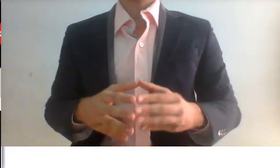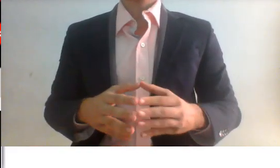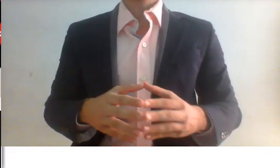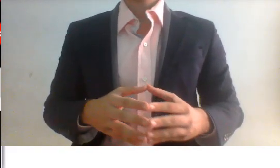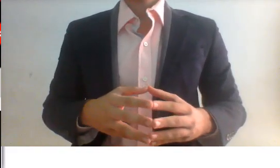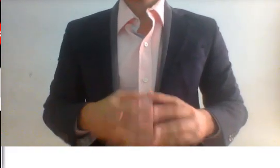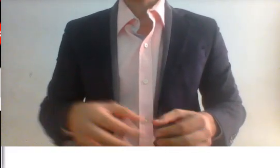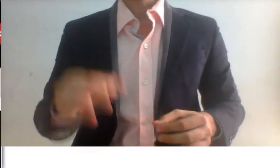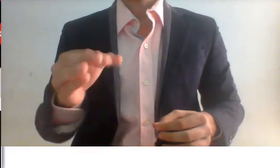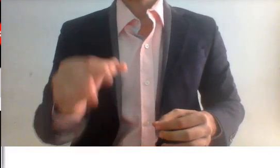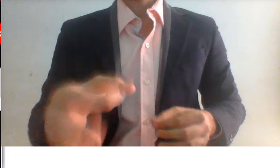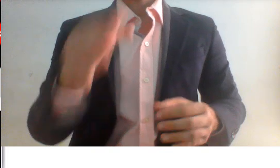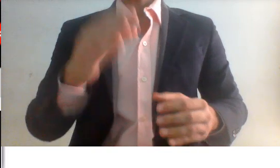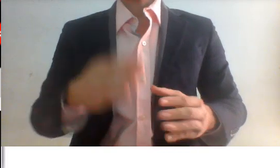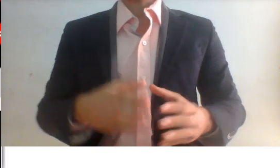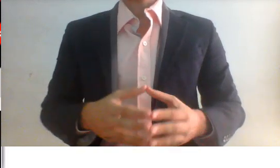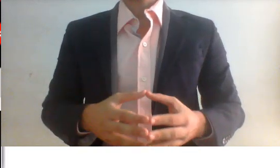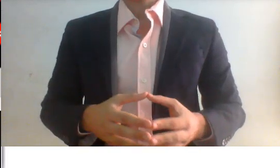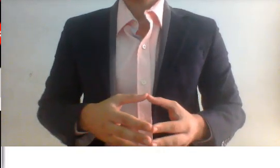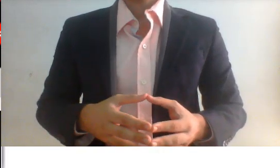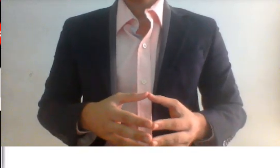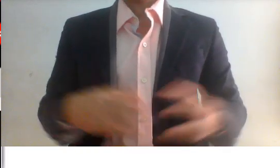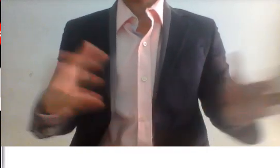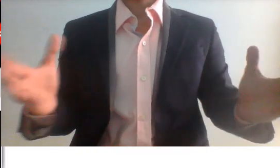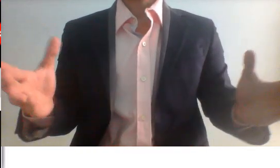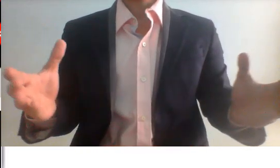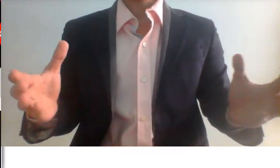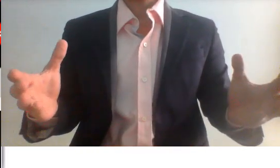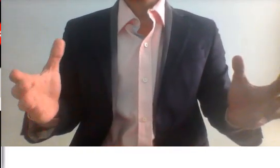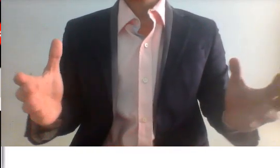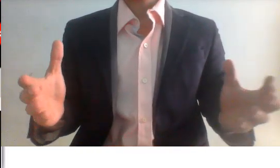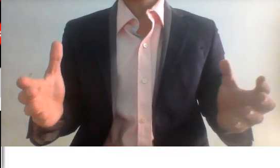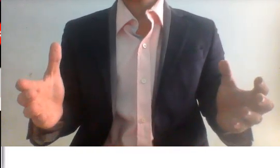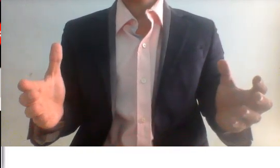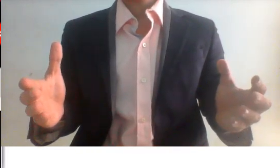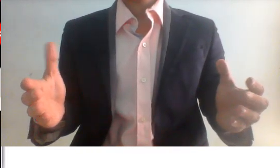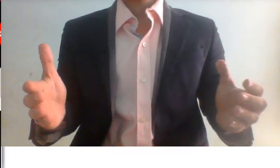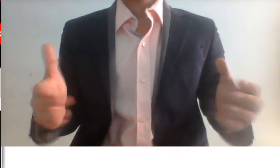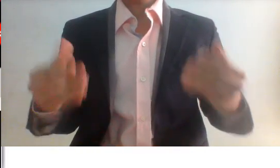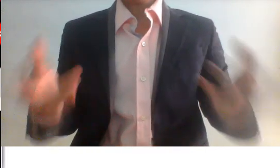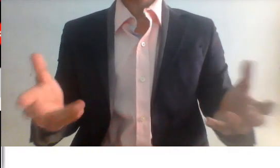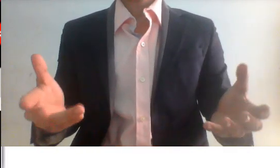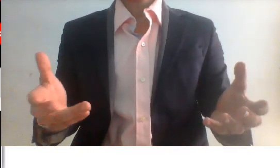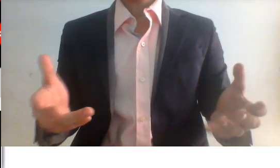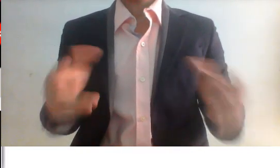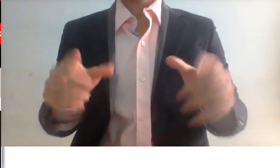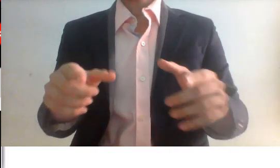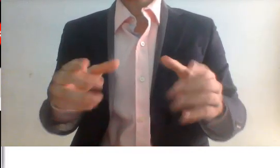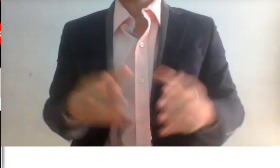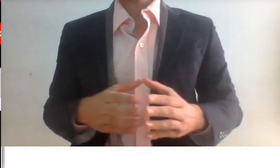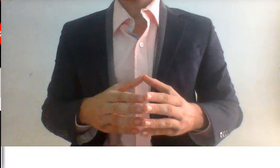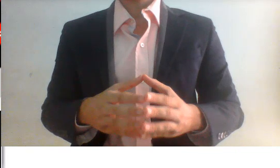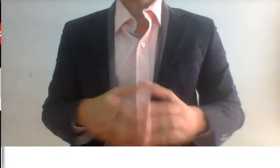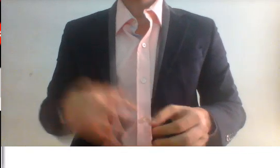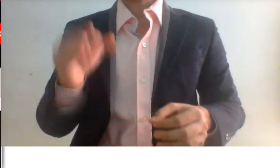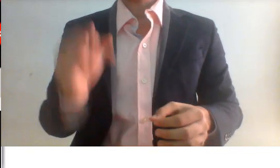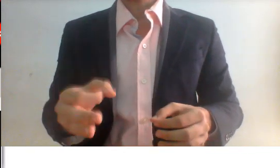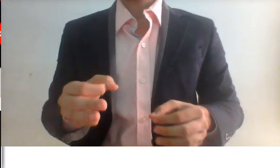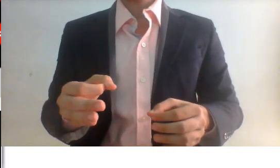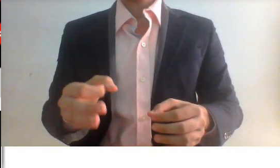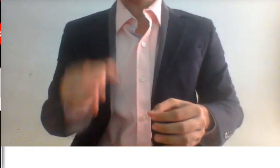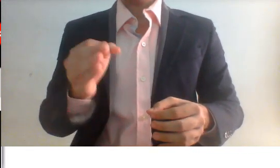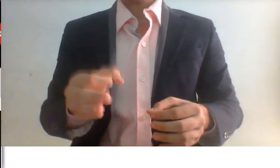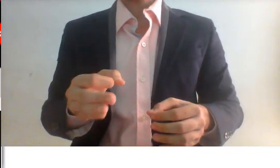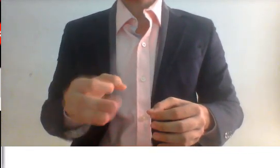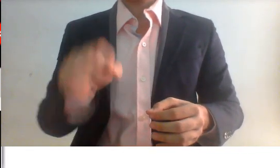300 millones en crear un retrete inteligente. Así de incapaces eran. Por eso, ahora que se les está dando en la